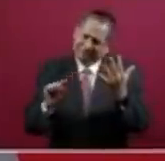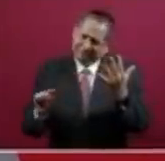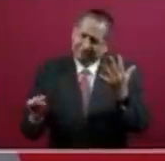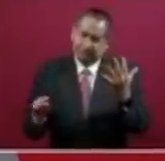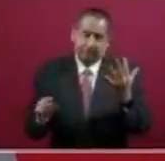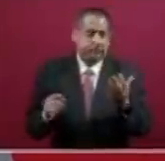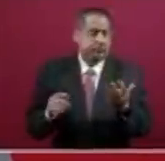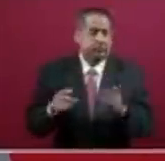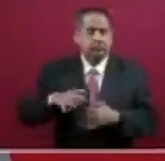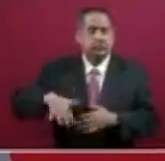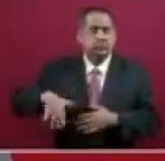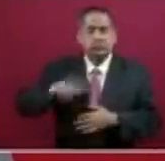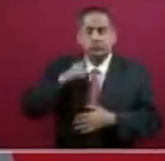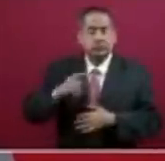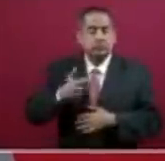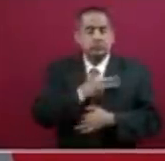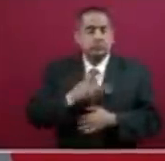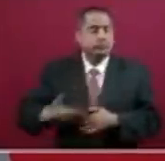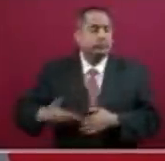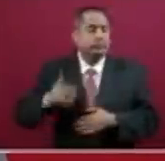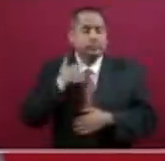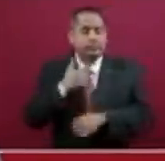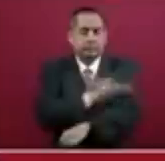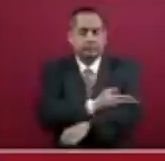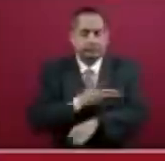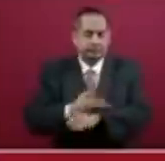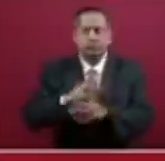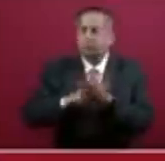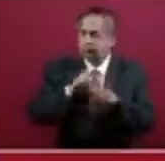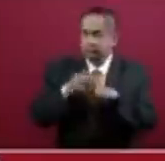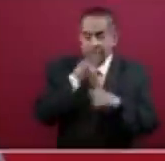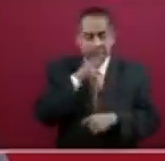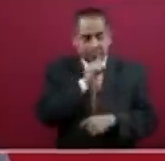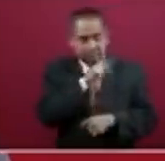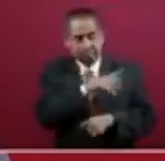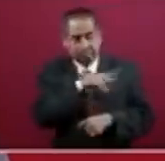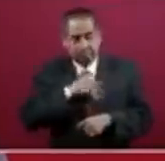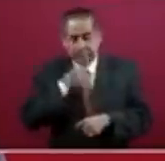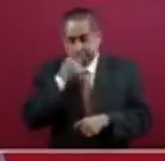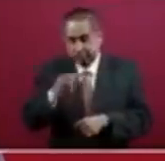Como decía Madero, y ahora lo estoy repitiendo,